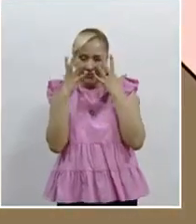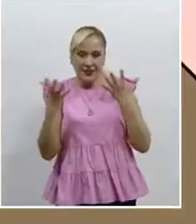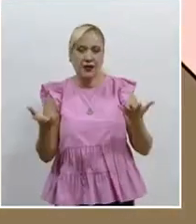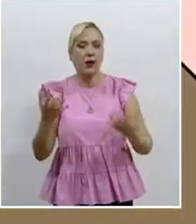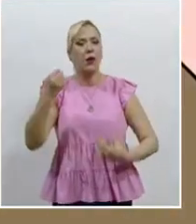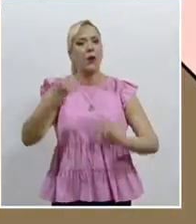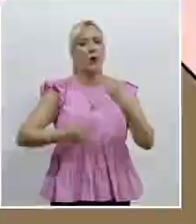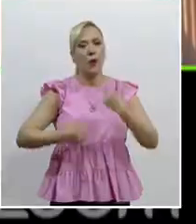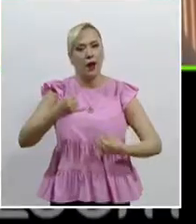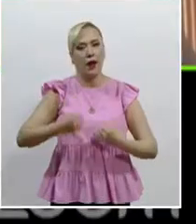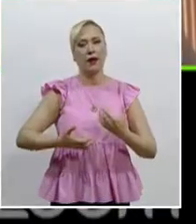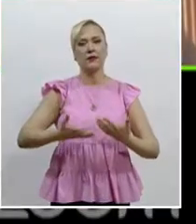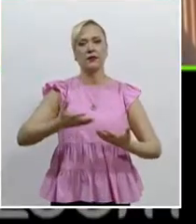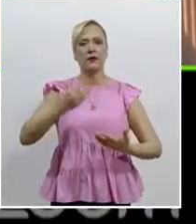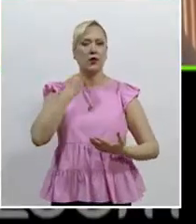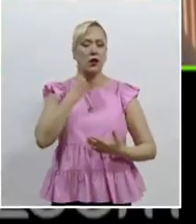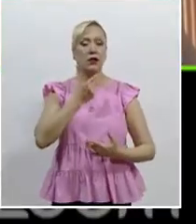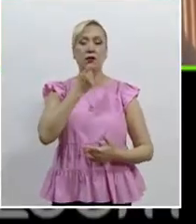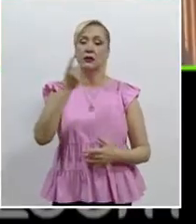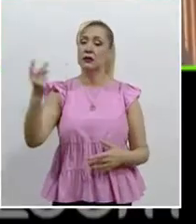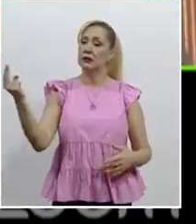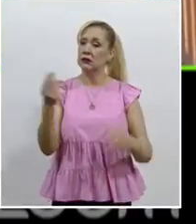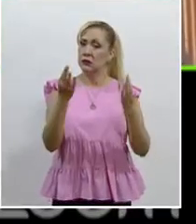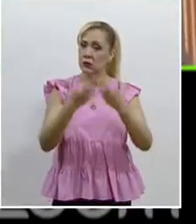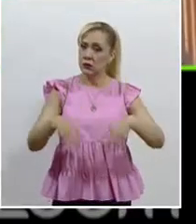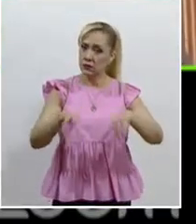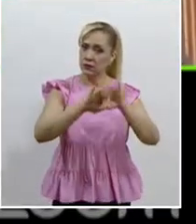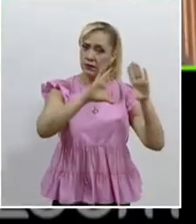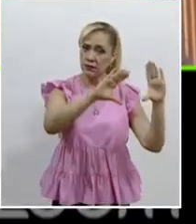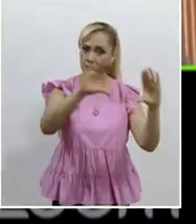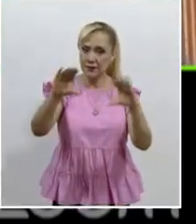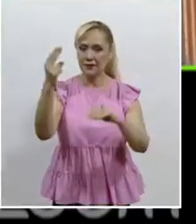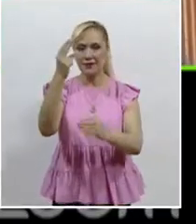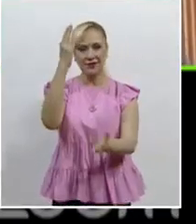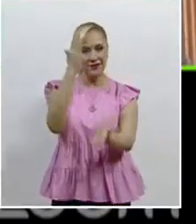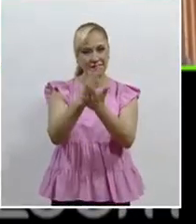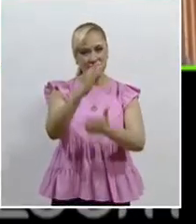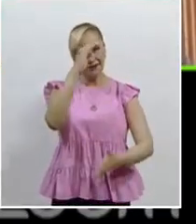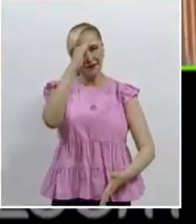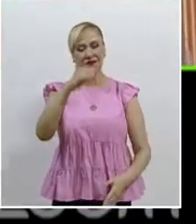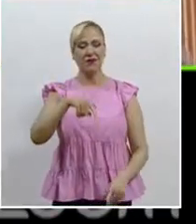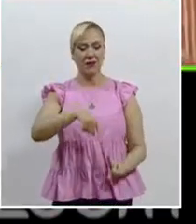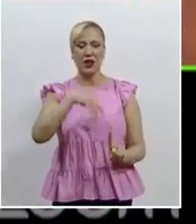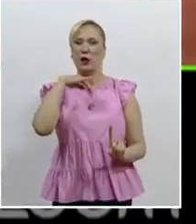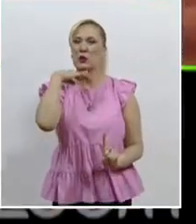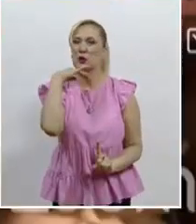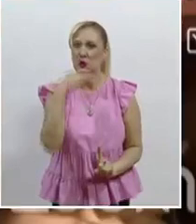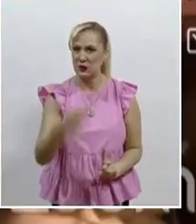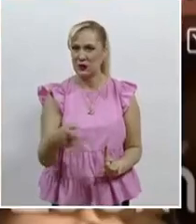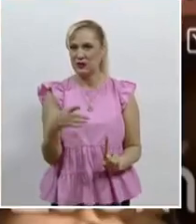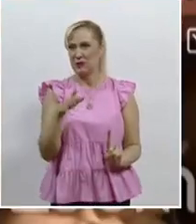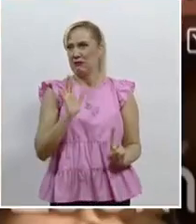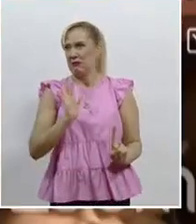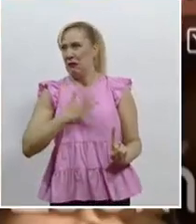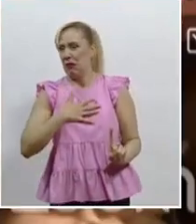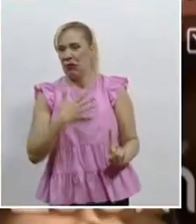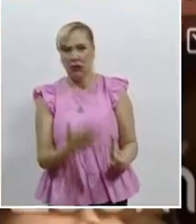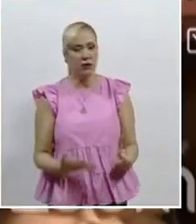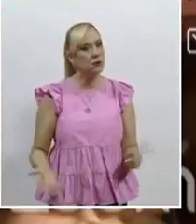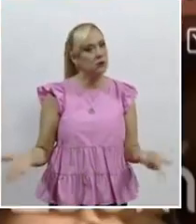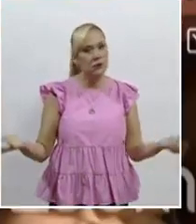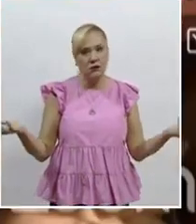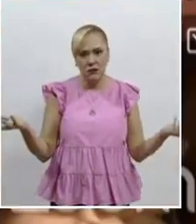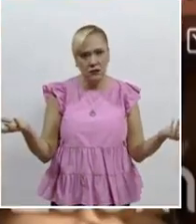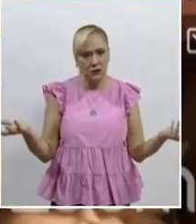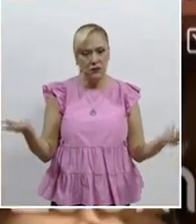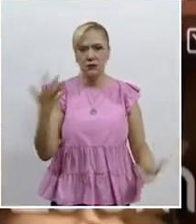especialistas señalaron que la información es indispensable para terminar con ideologías que distorsionan el proceso de menstruación. Revelaron que